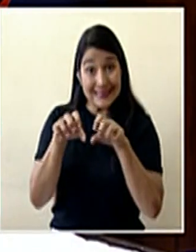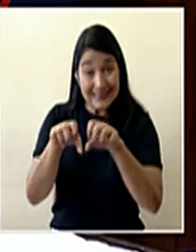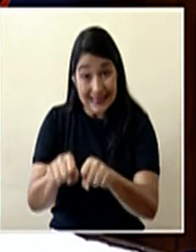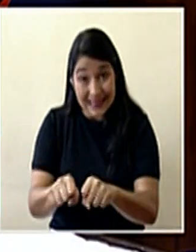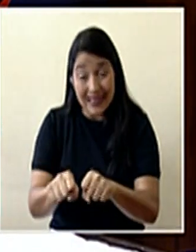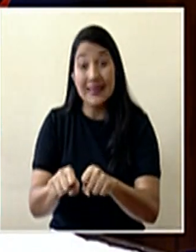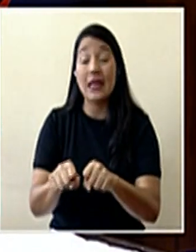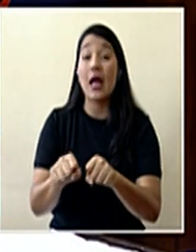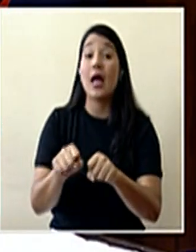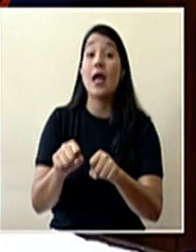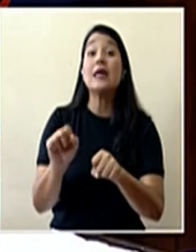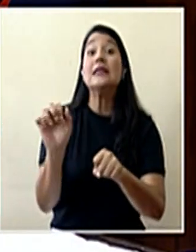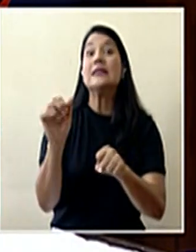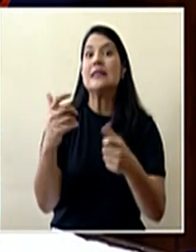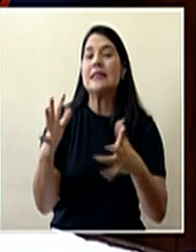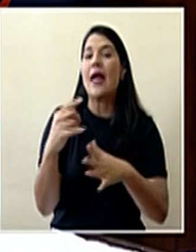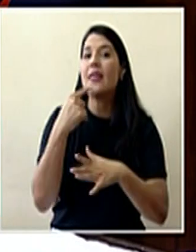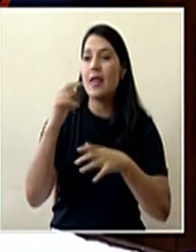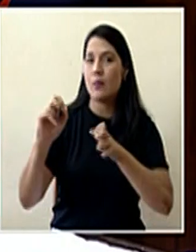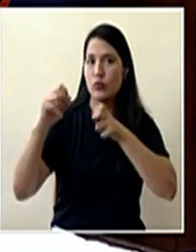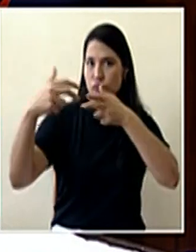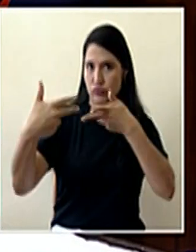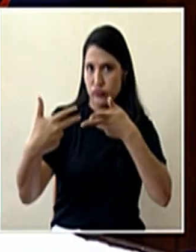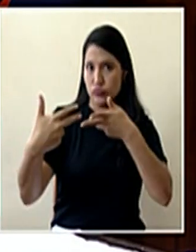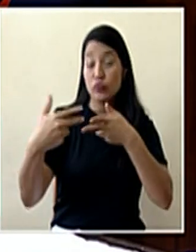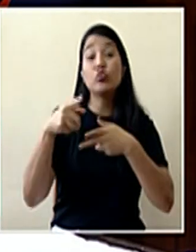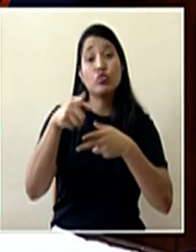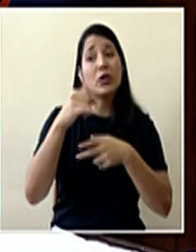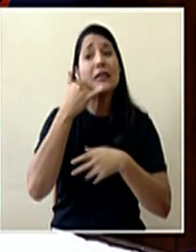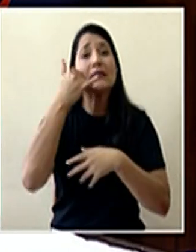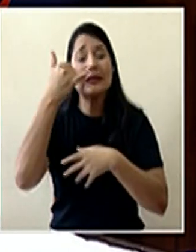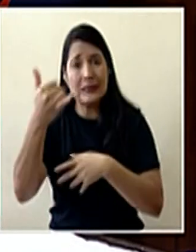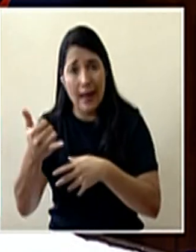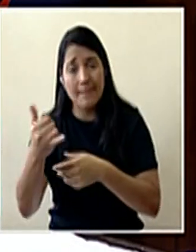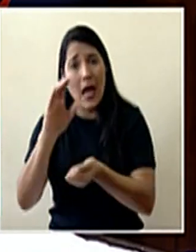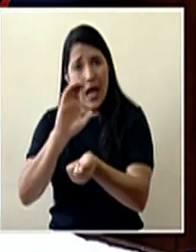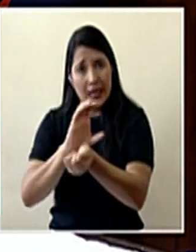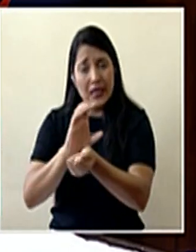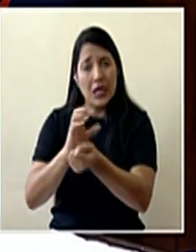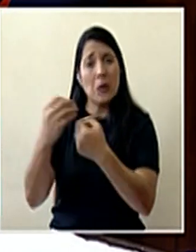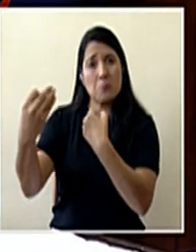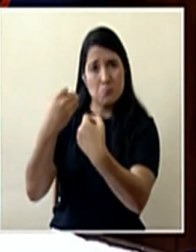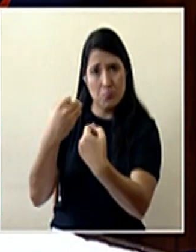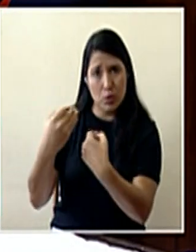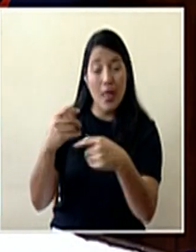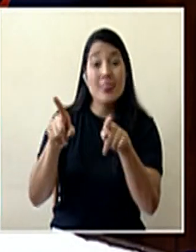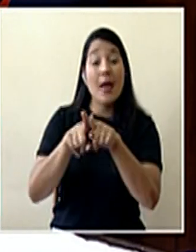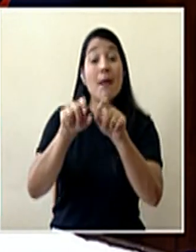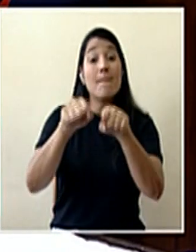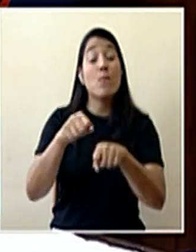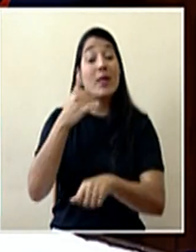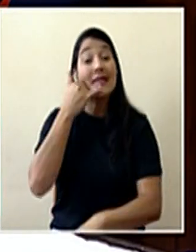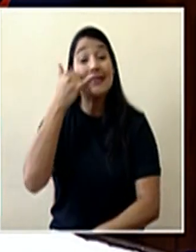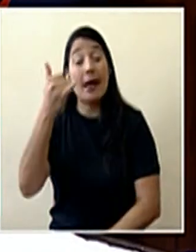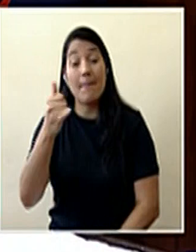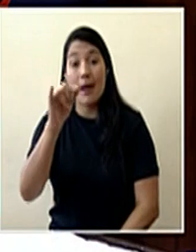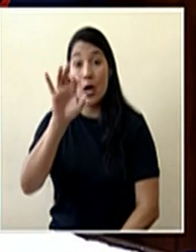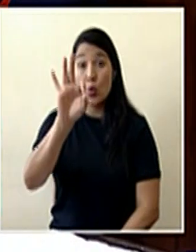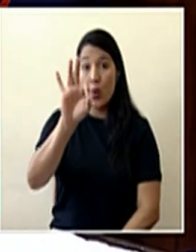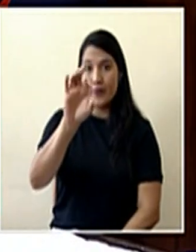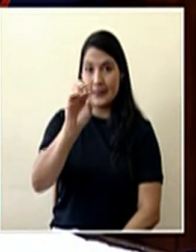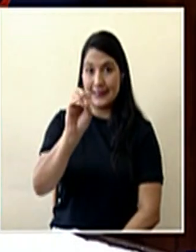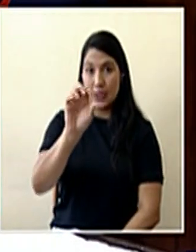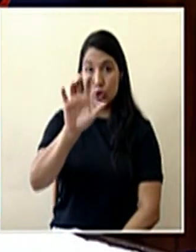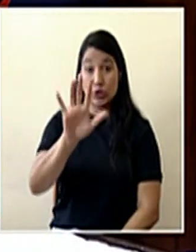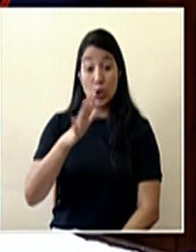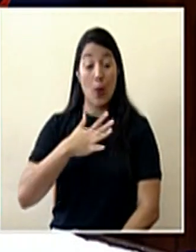por teleconsulta o consulta diferida, llame a su device más cercano y ahí lo van a orientar. También lo puede hacer en el 905 Mi Salud. Si